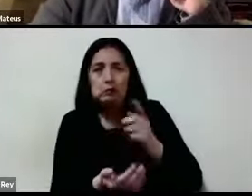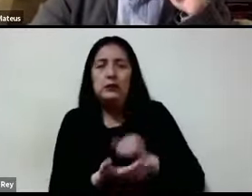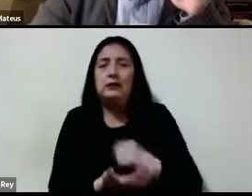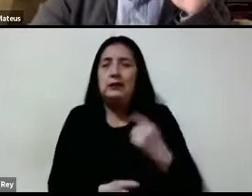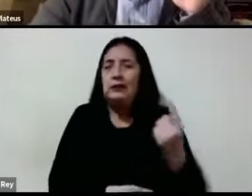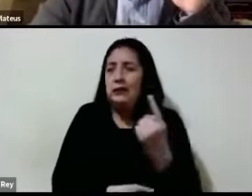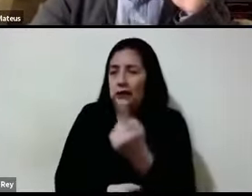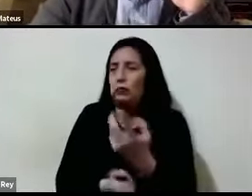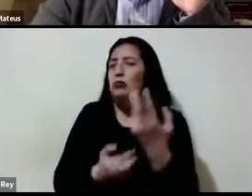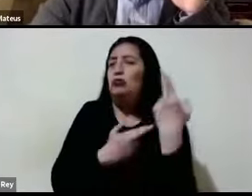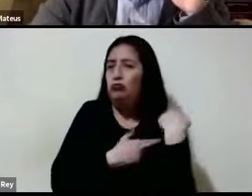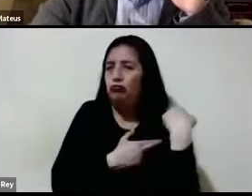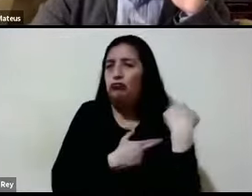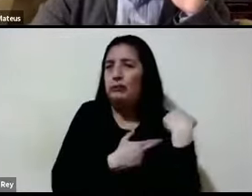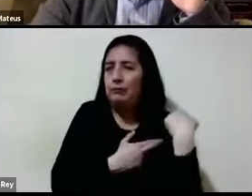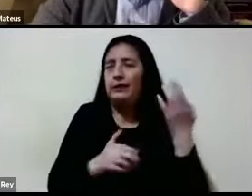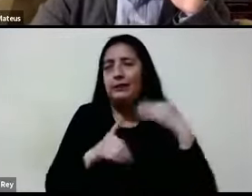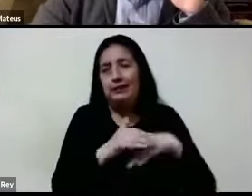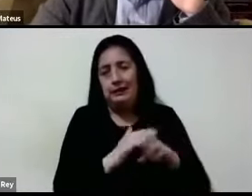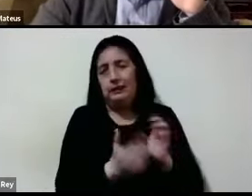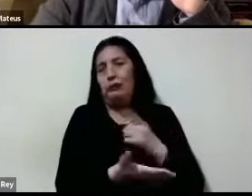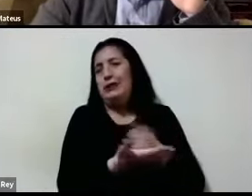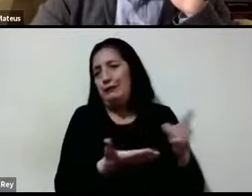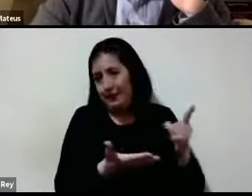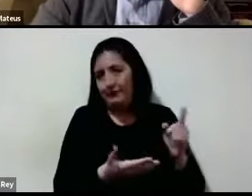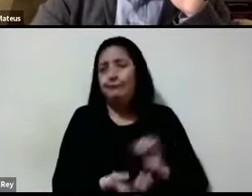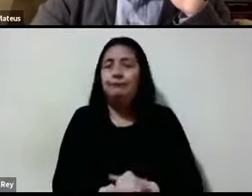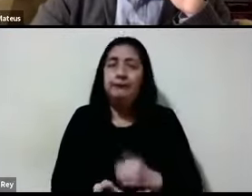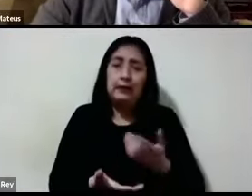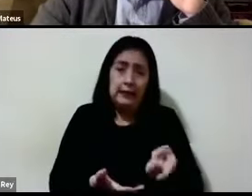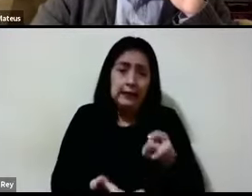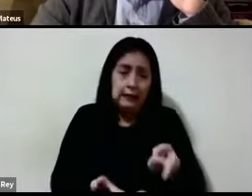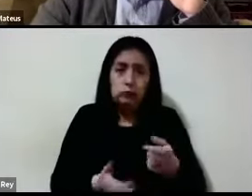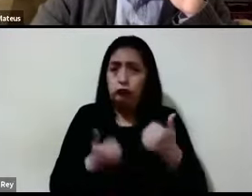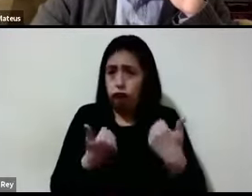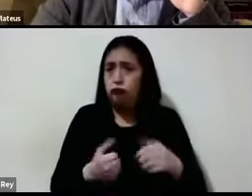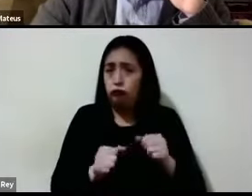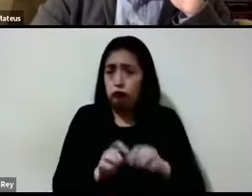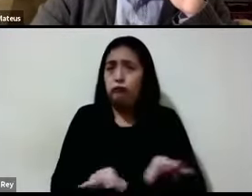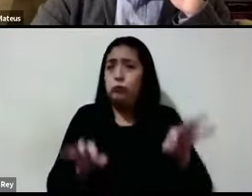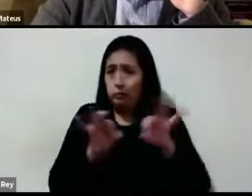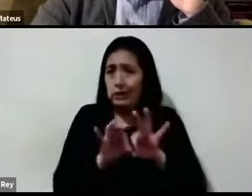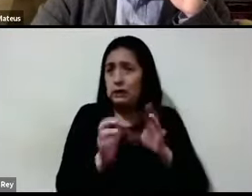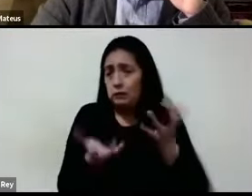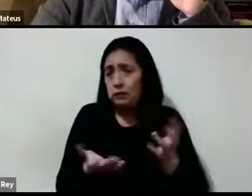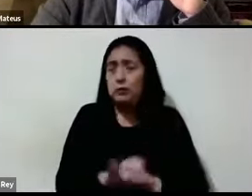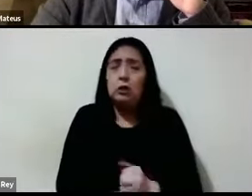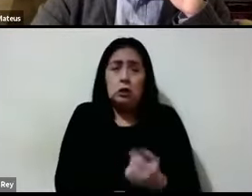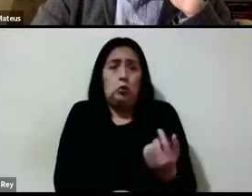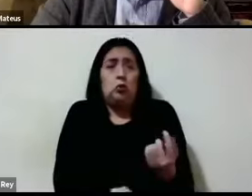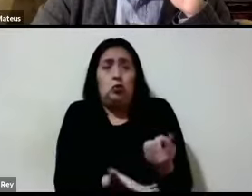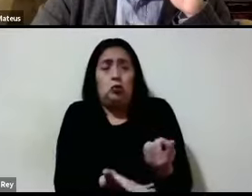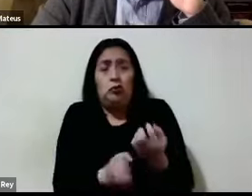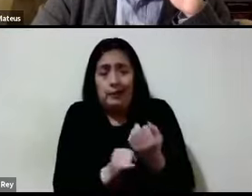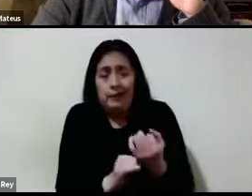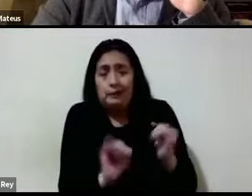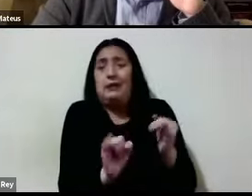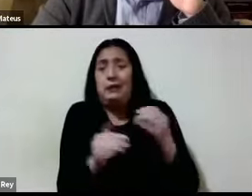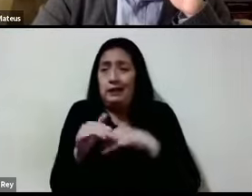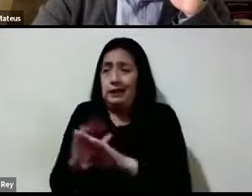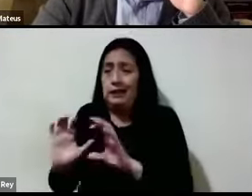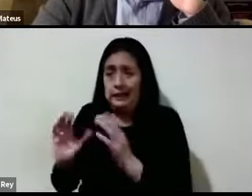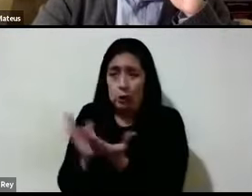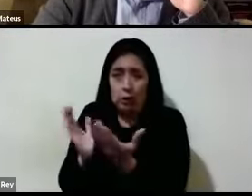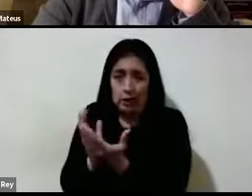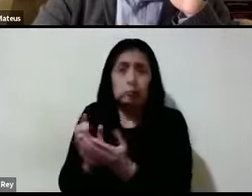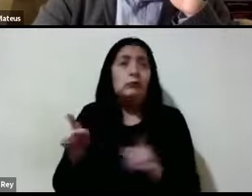tenga una responsabilidad dentro de la semana, ¿no? Entonces esto es bien importante, porque no solamente se trata de la autonomía dentro de la escuela, sino también